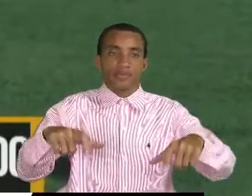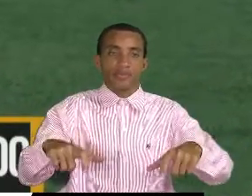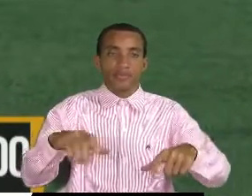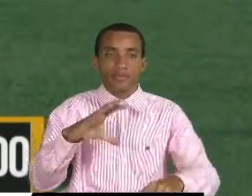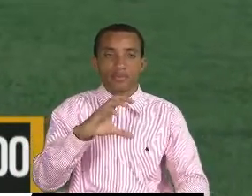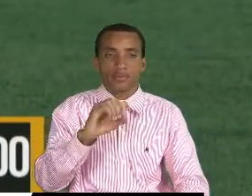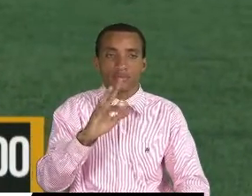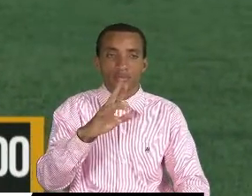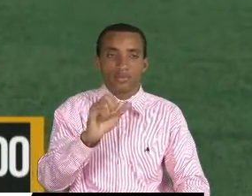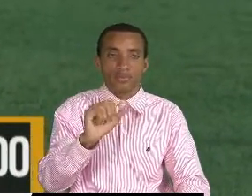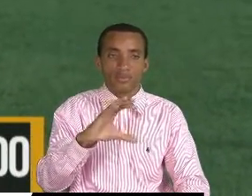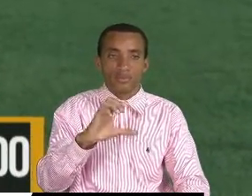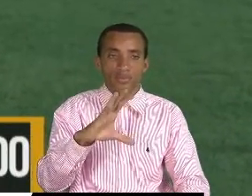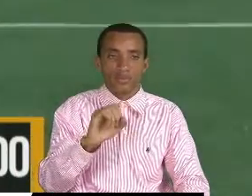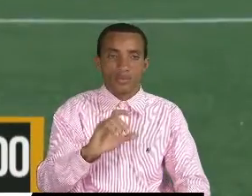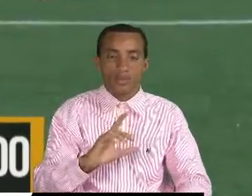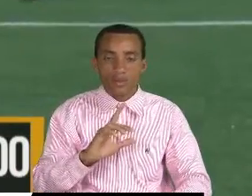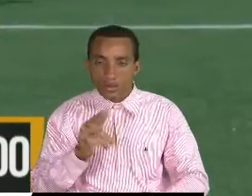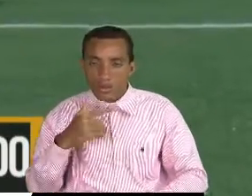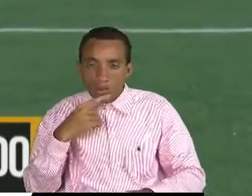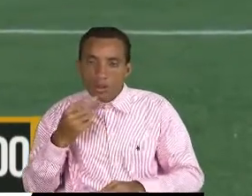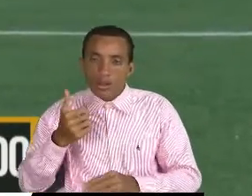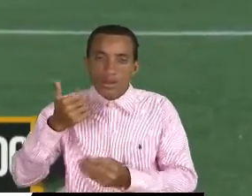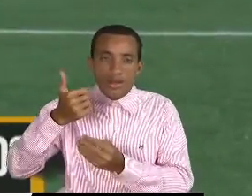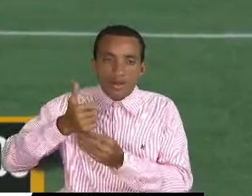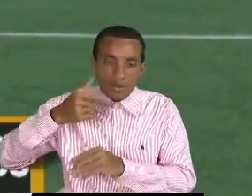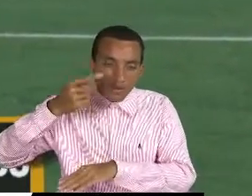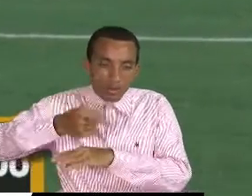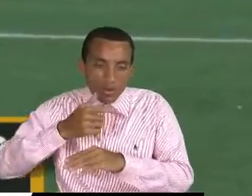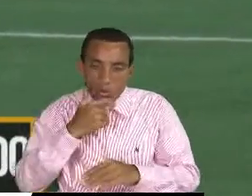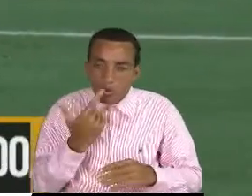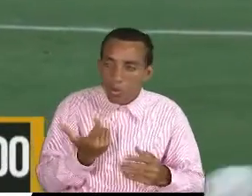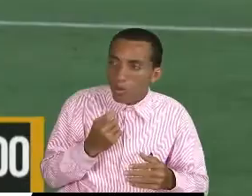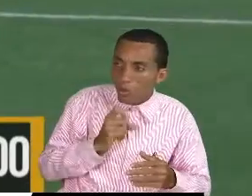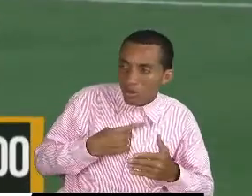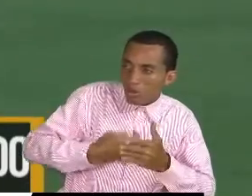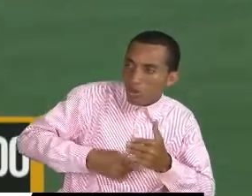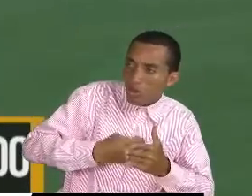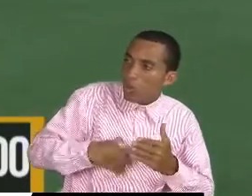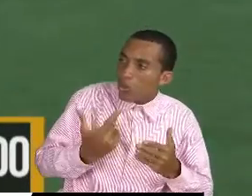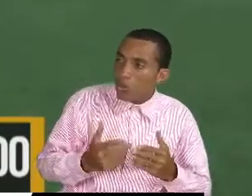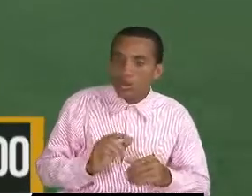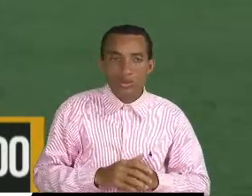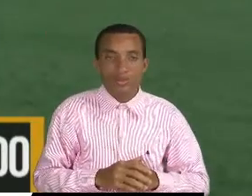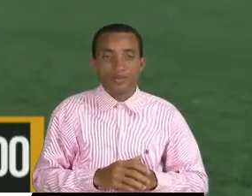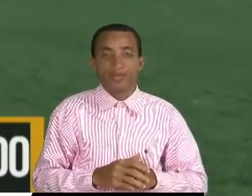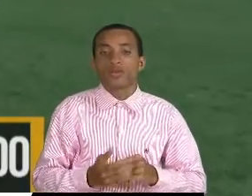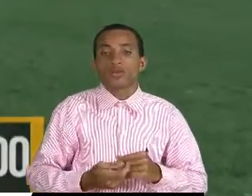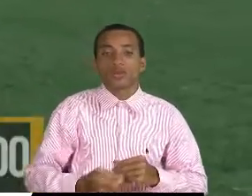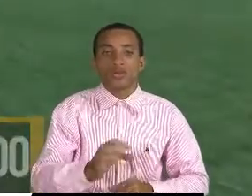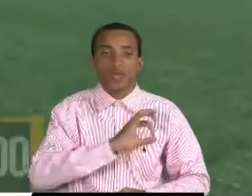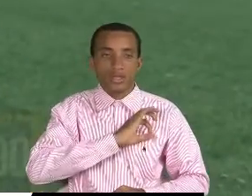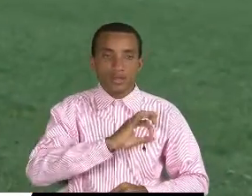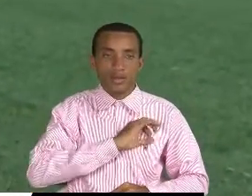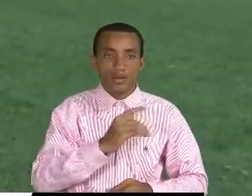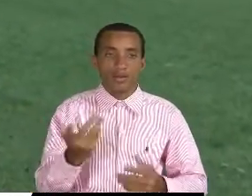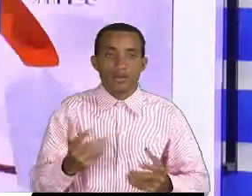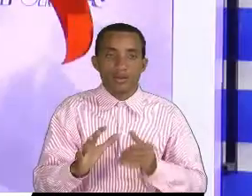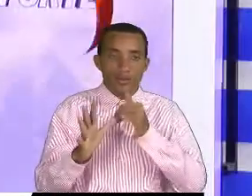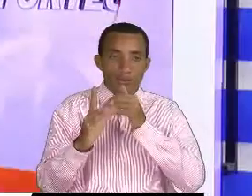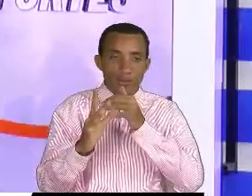femenino ha repasado con sus técnicos las deficiencias, pero también las ventajas que ya pueden mostrar ante rivales como el que este sábado tienen frente a Envigado.